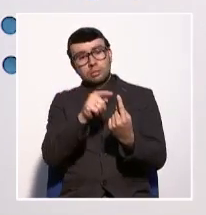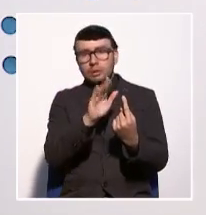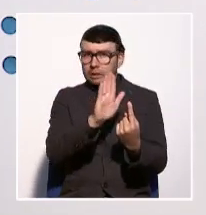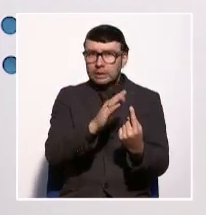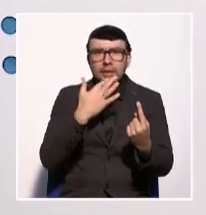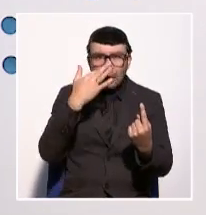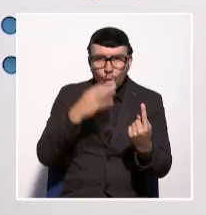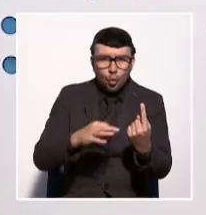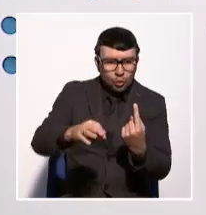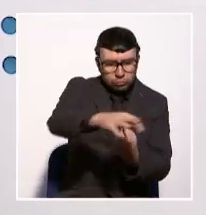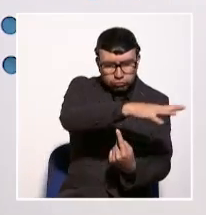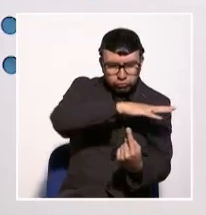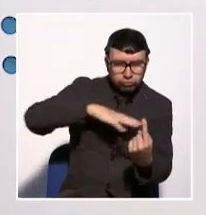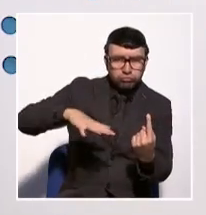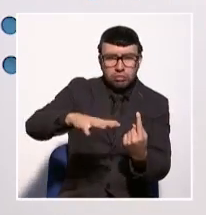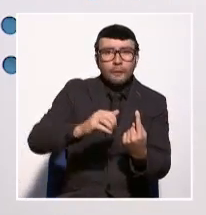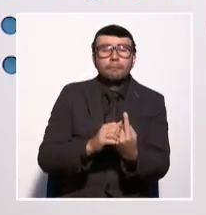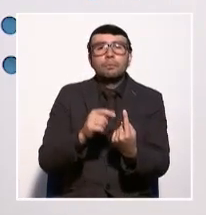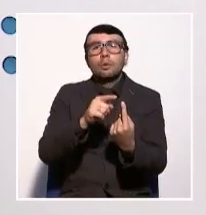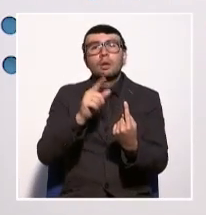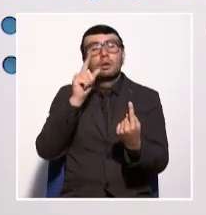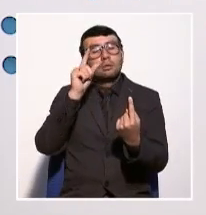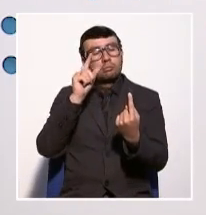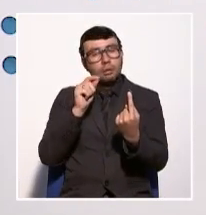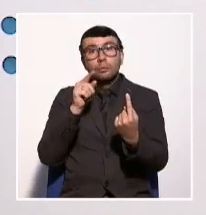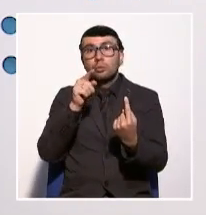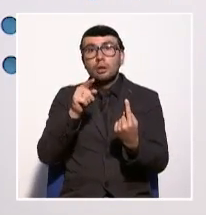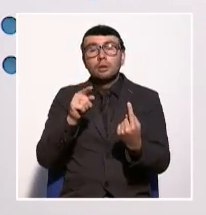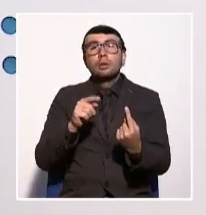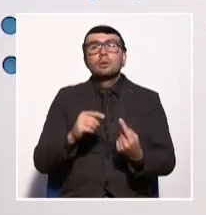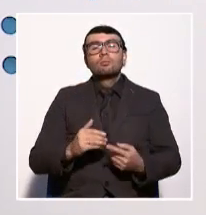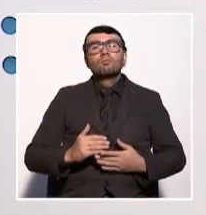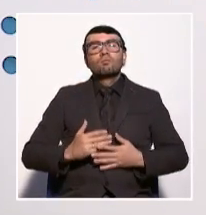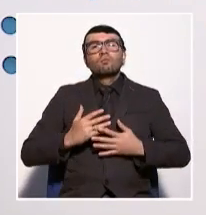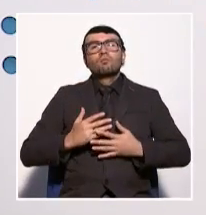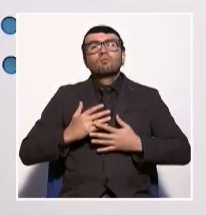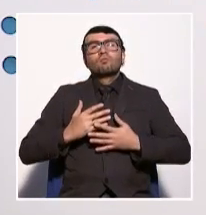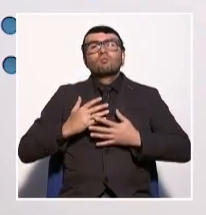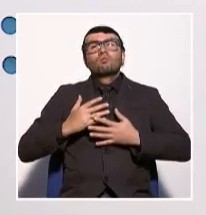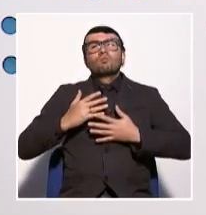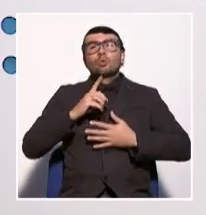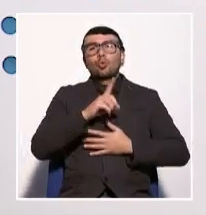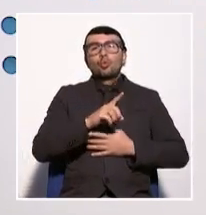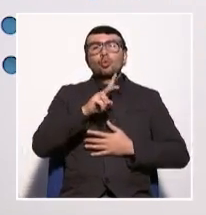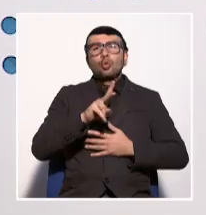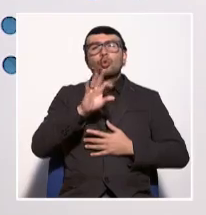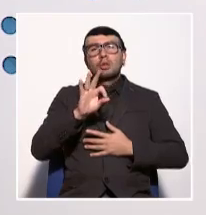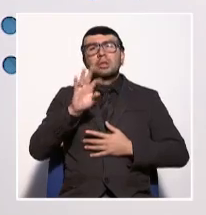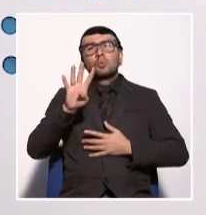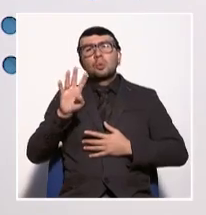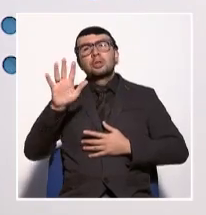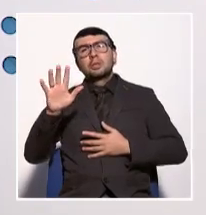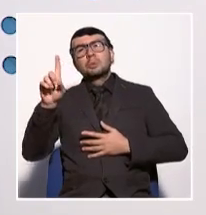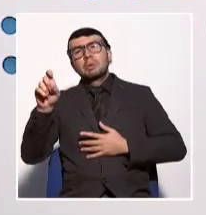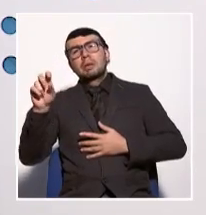van a respirar profundamente hasta 8 sostienen la respiración